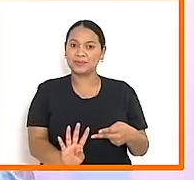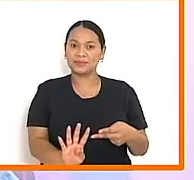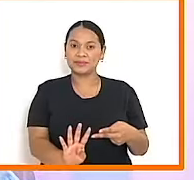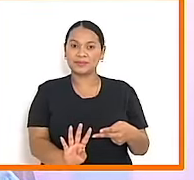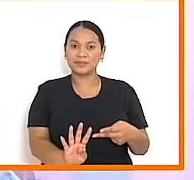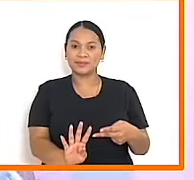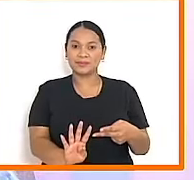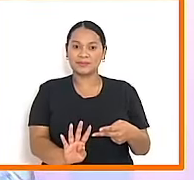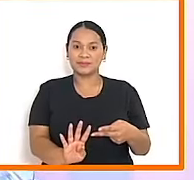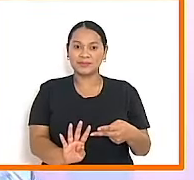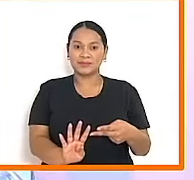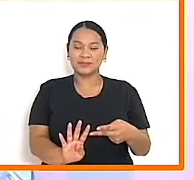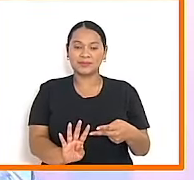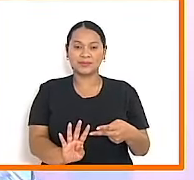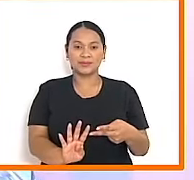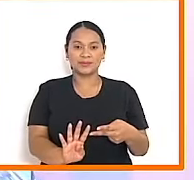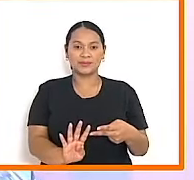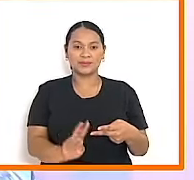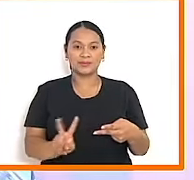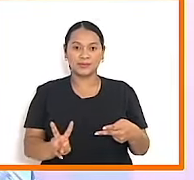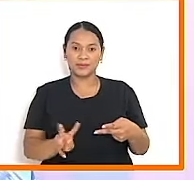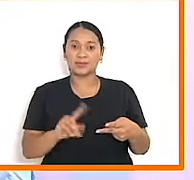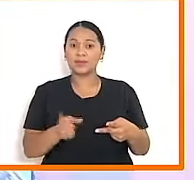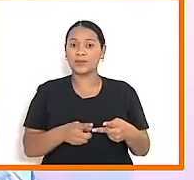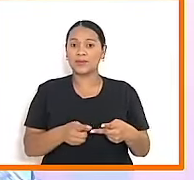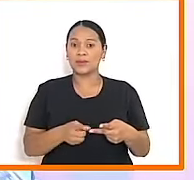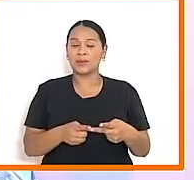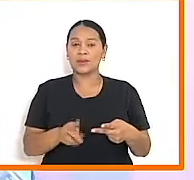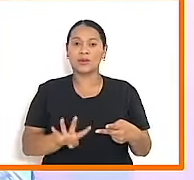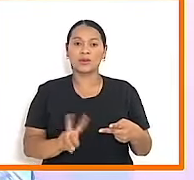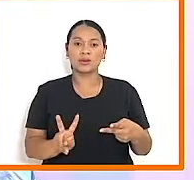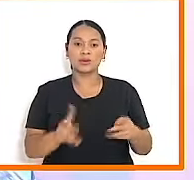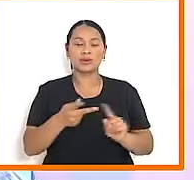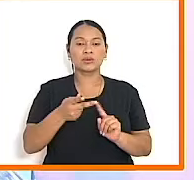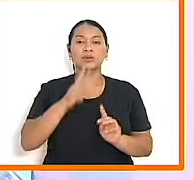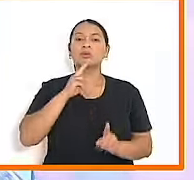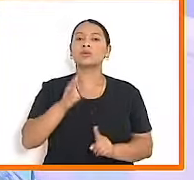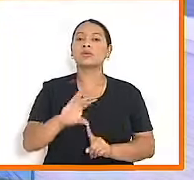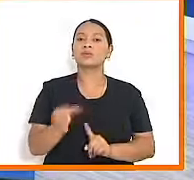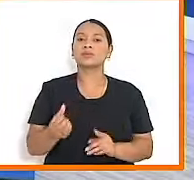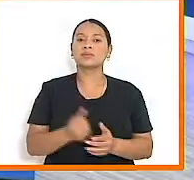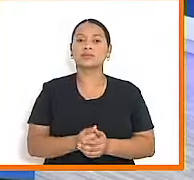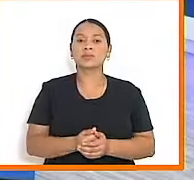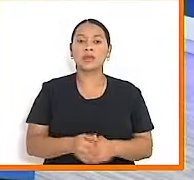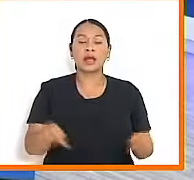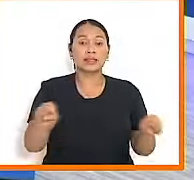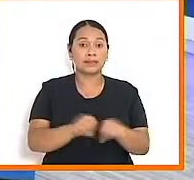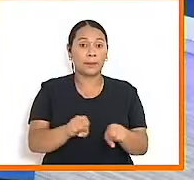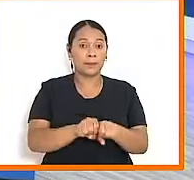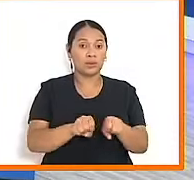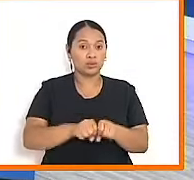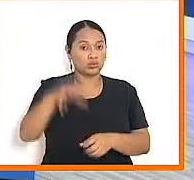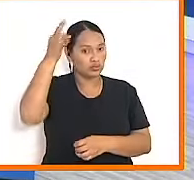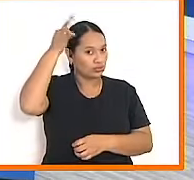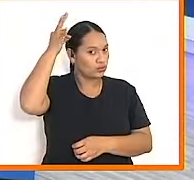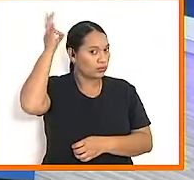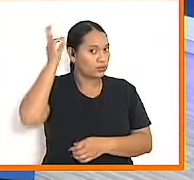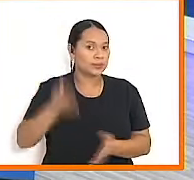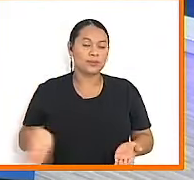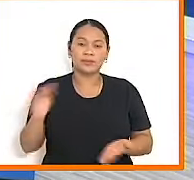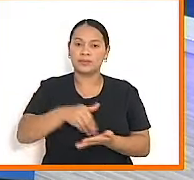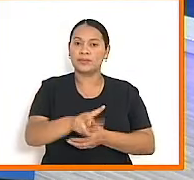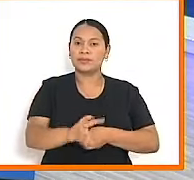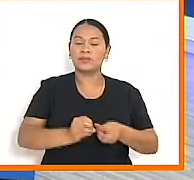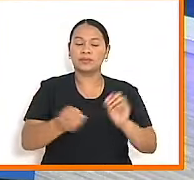dígito 2, tu número ganador es el 42 con su catrachada Kaite. Queridos jugadores, con mucho gusto repito, en posición